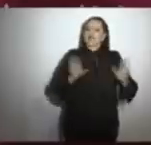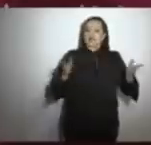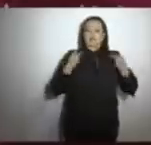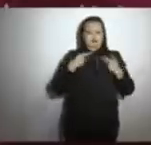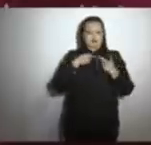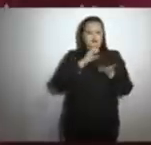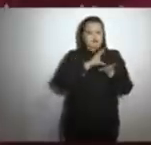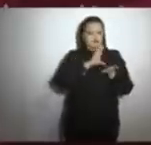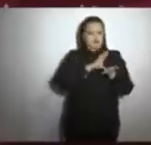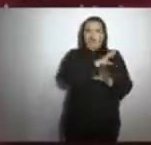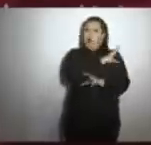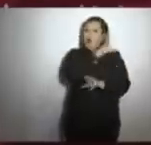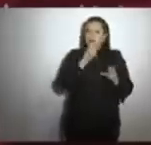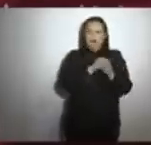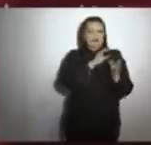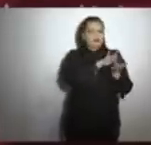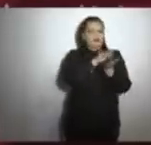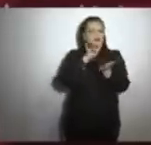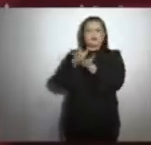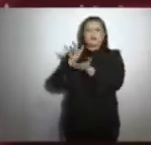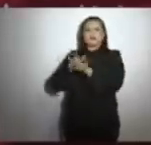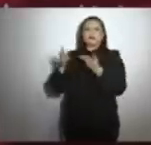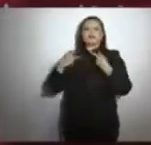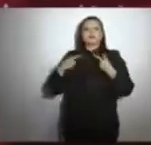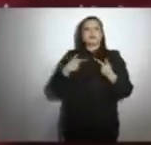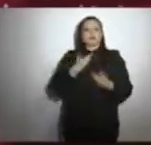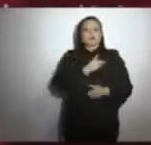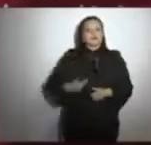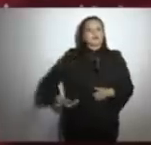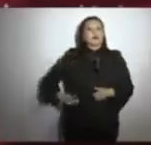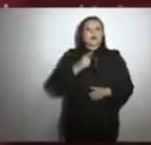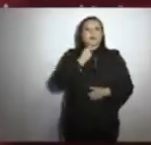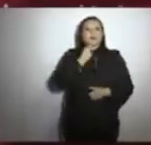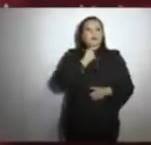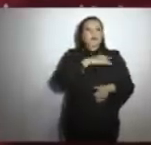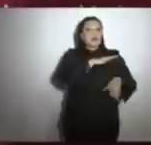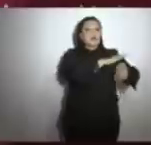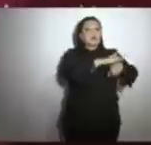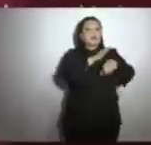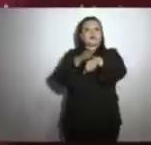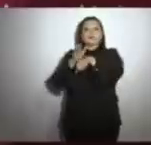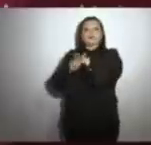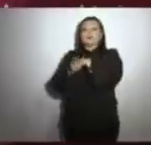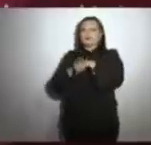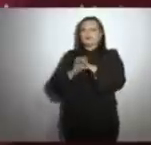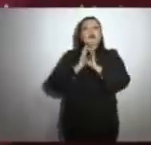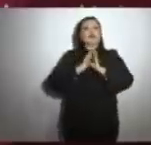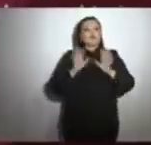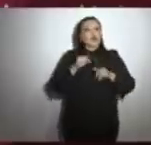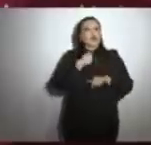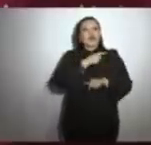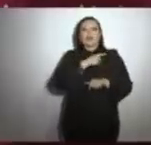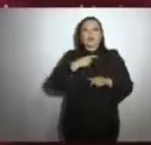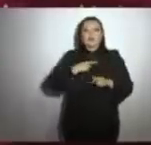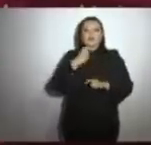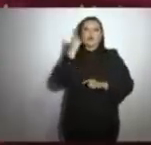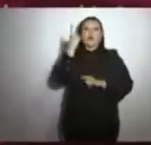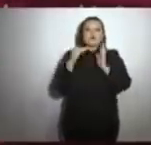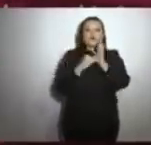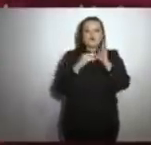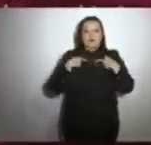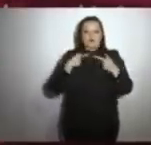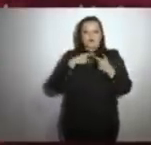que llegamos al gobierno, él implementó la pensión inmediatamente para 1 millón de personas con